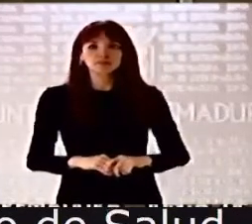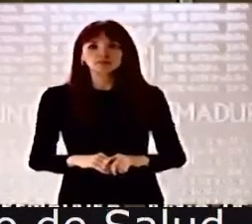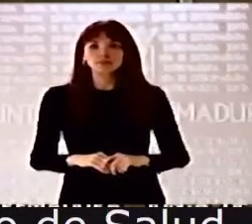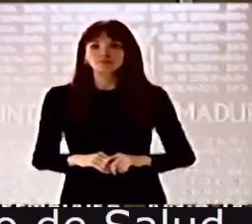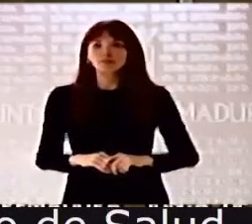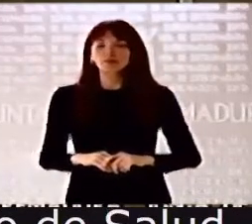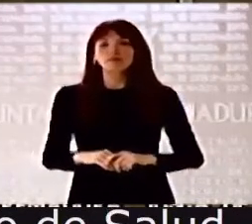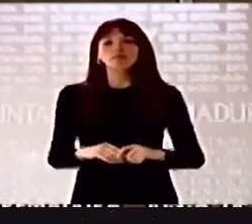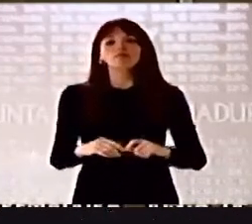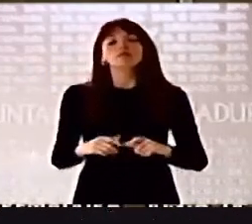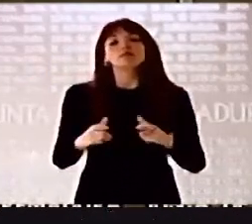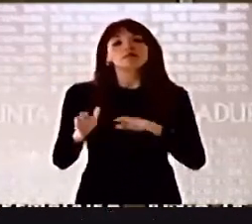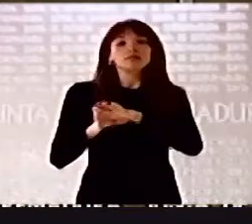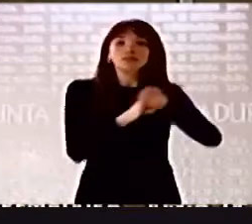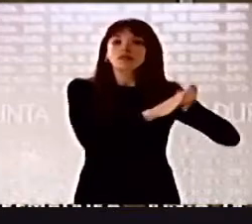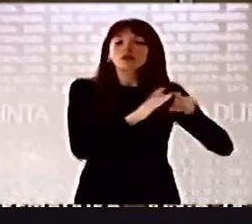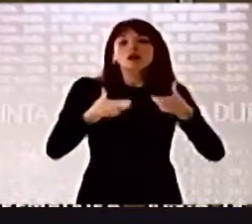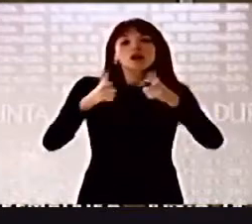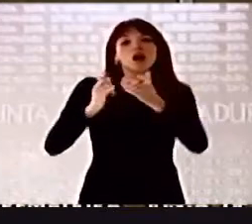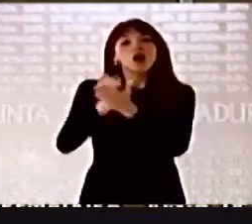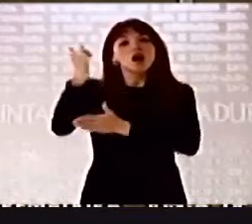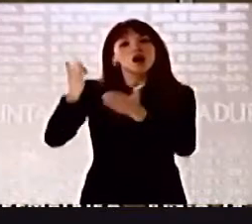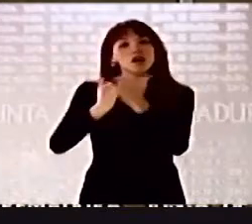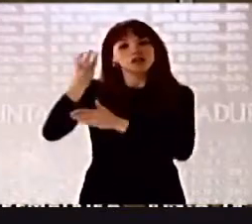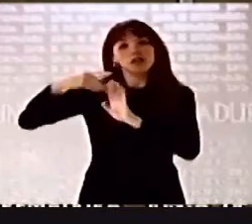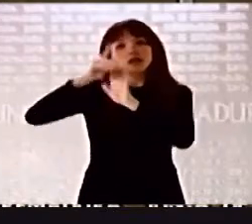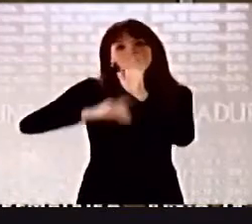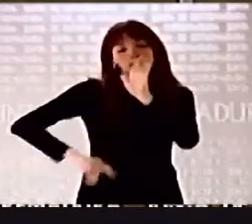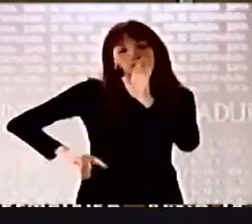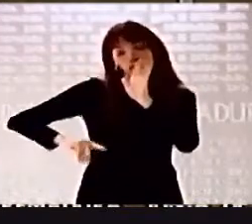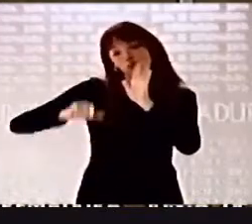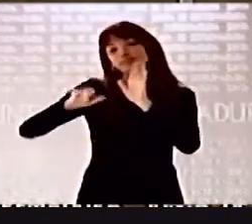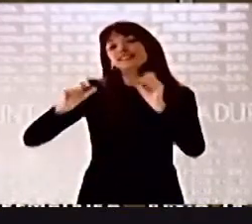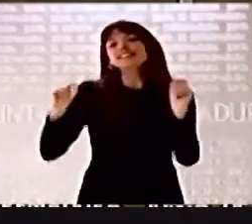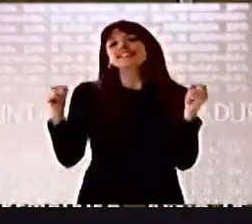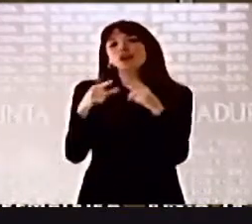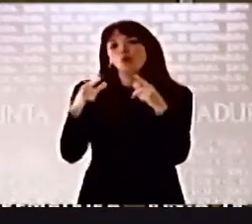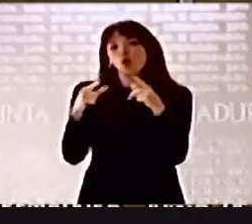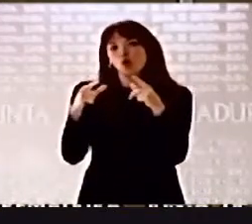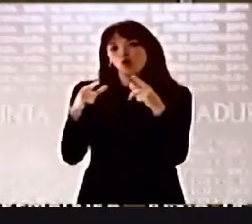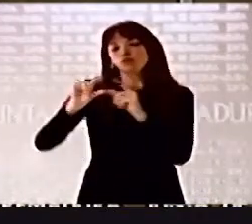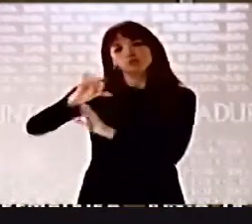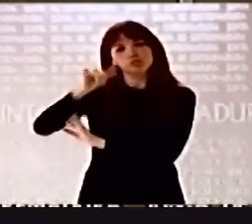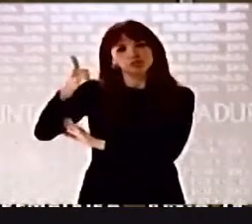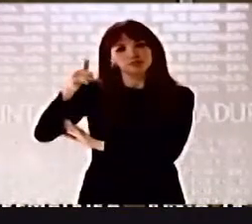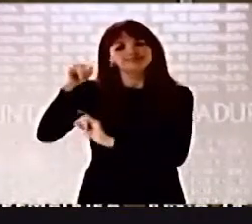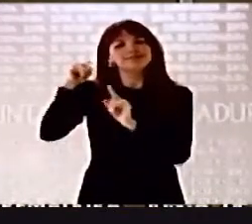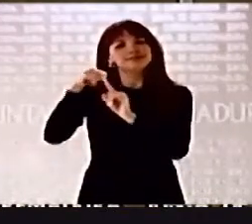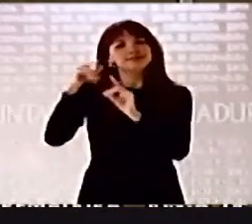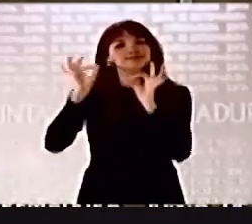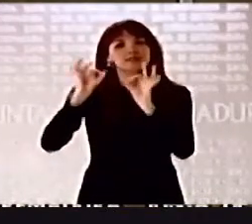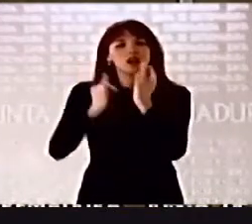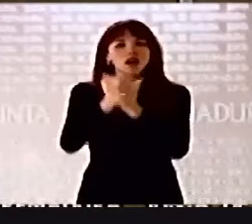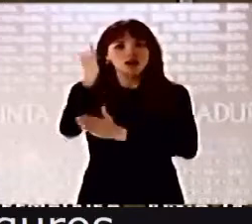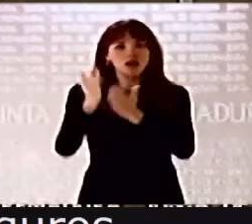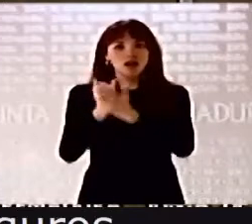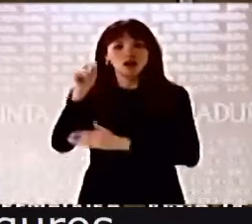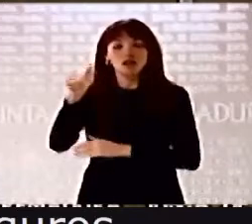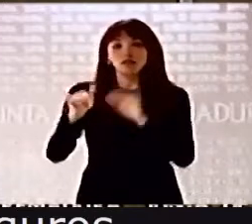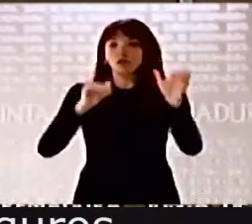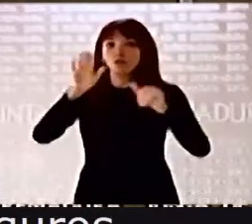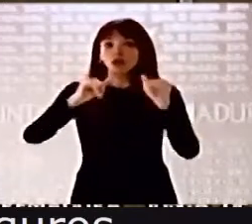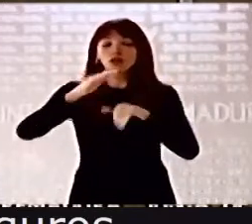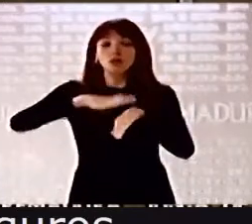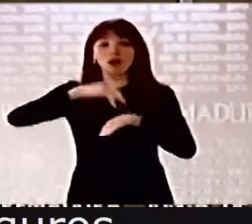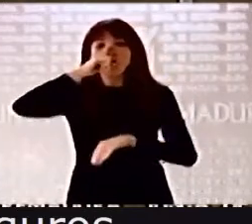En Agricultura hemos aprobado el decreto de fomento de la contratación de seguros combinados agrarios y su convocatoria para el